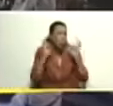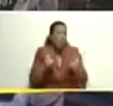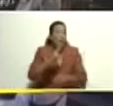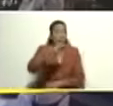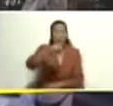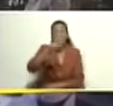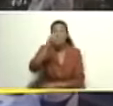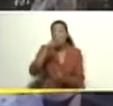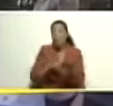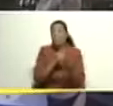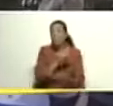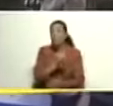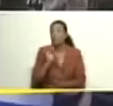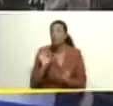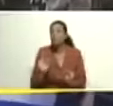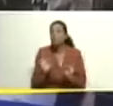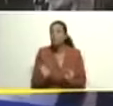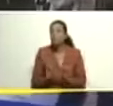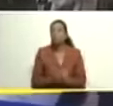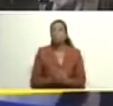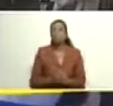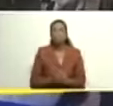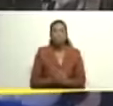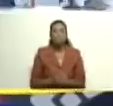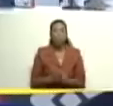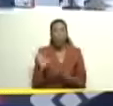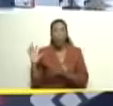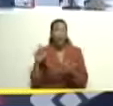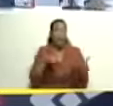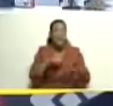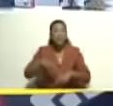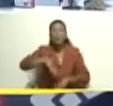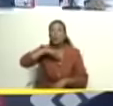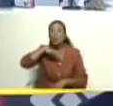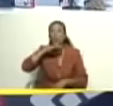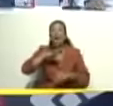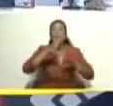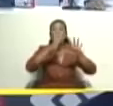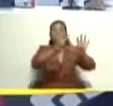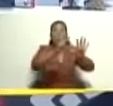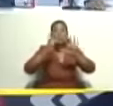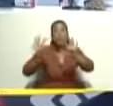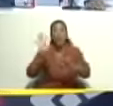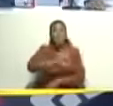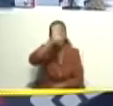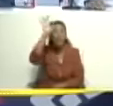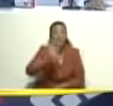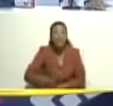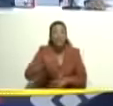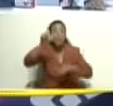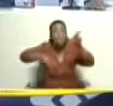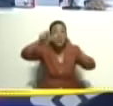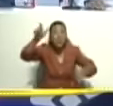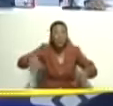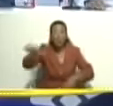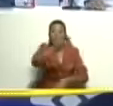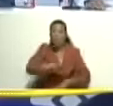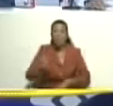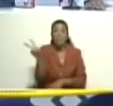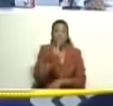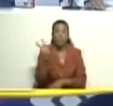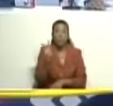noviembre 2021, cuando ya habíamos vacunado al 99% de la población venezolana